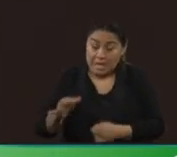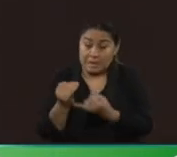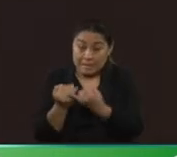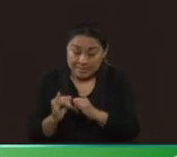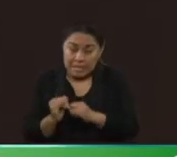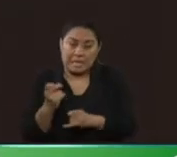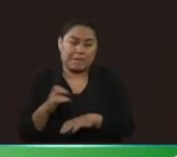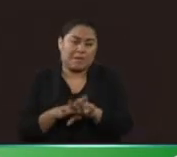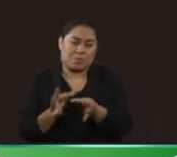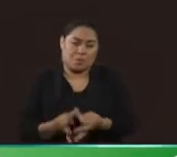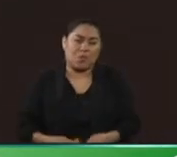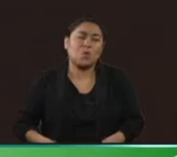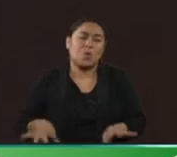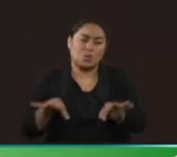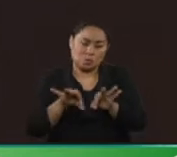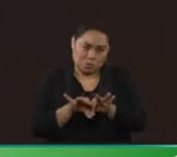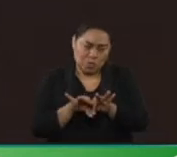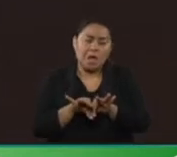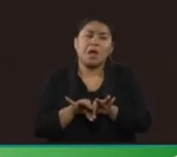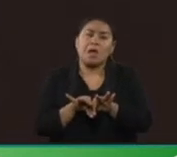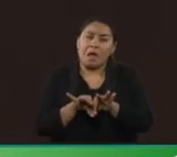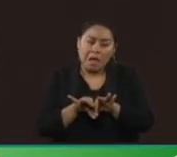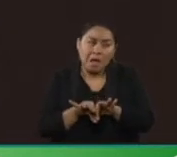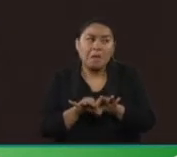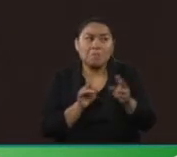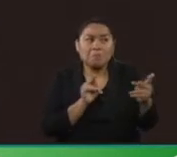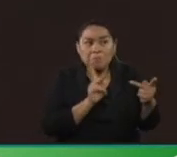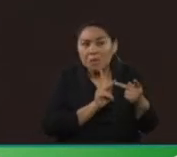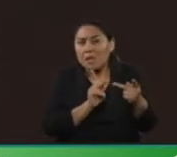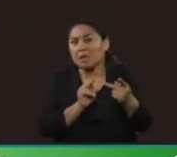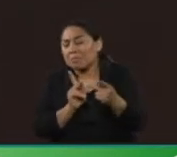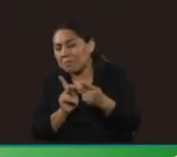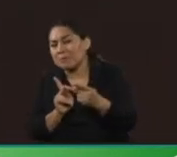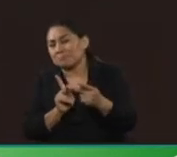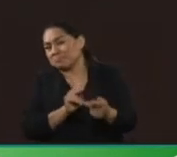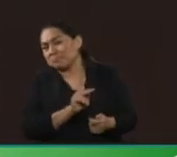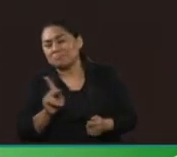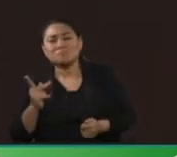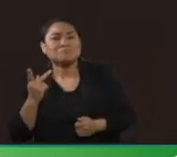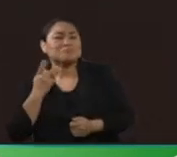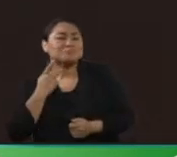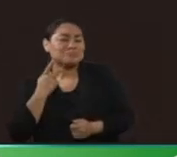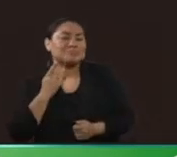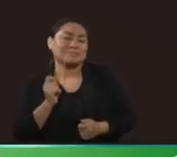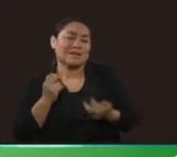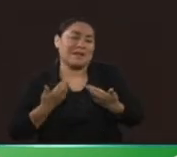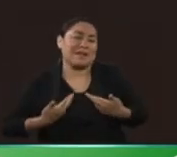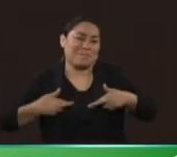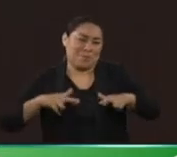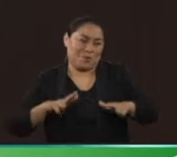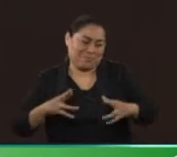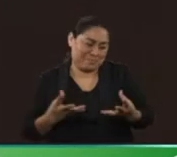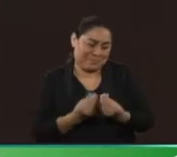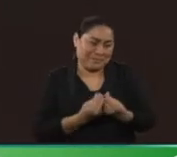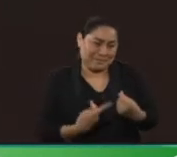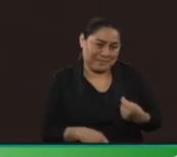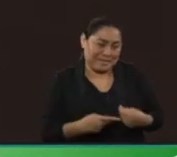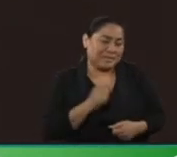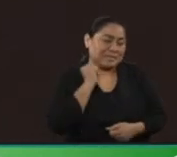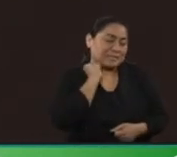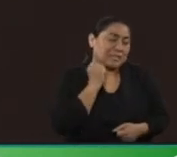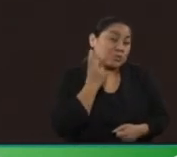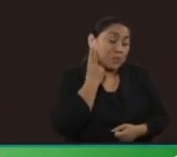fue un objetivo con el que logramos coincidir todas las fuerzas políticas representadas en el legislativo porque